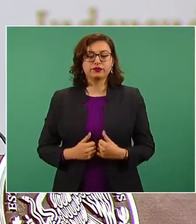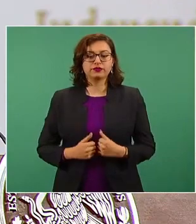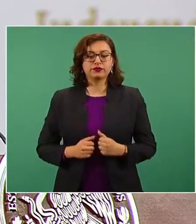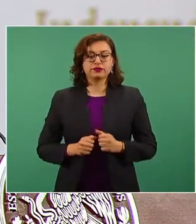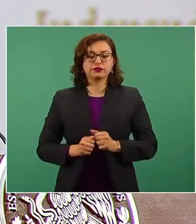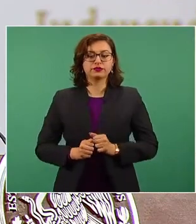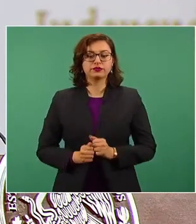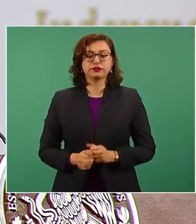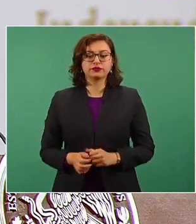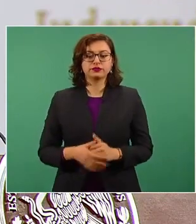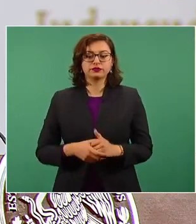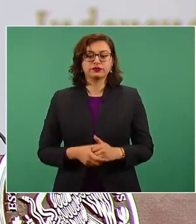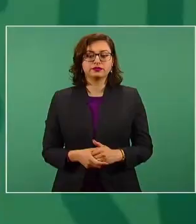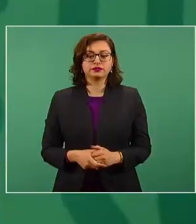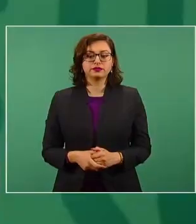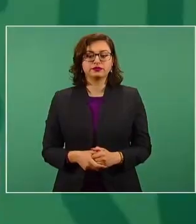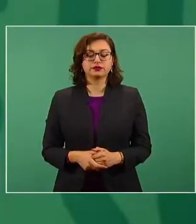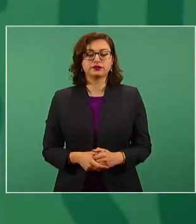Entonces,